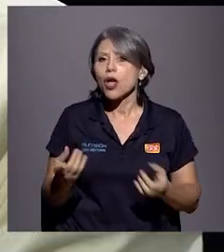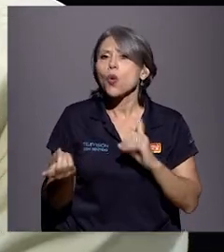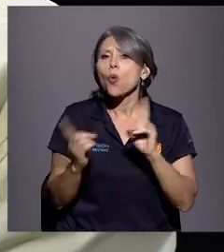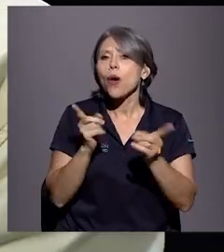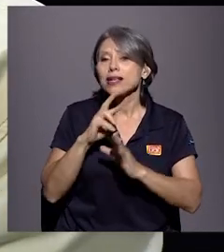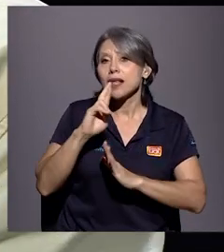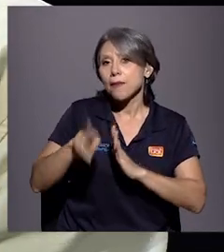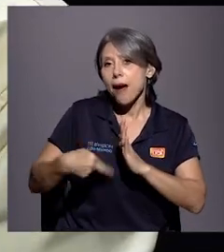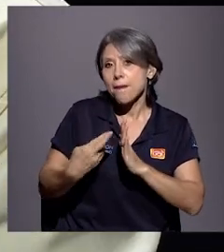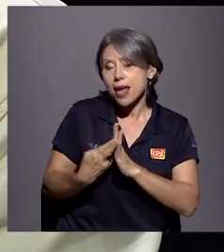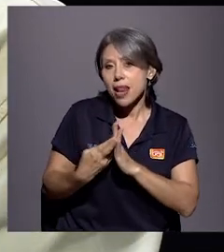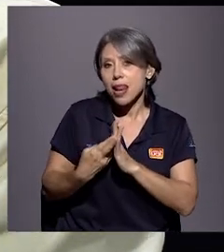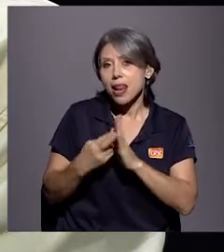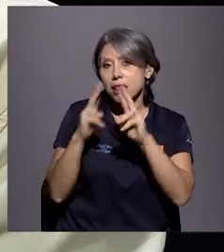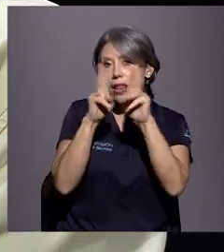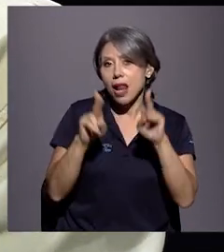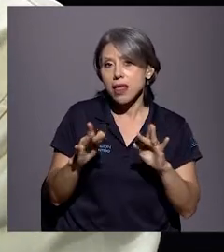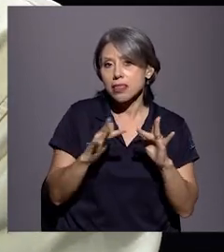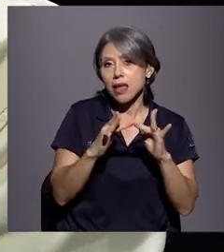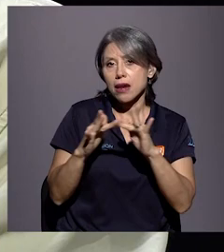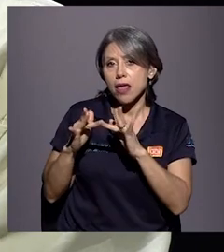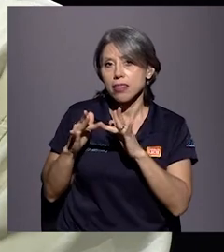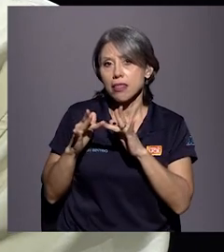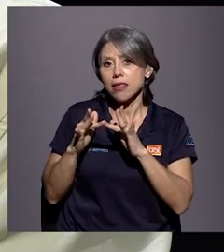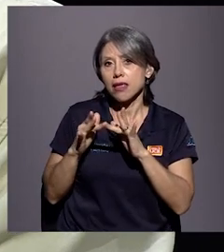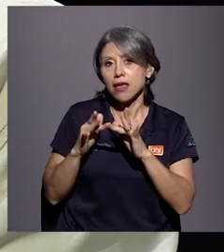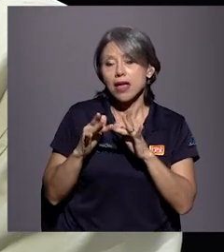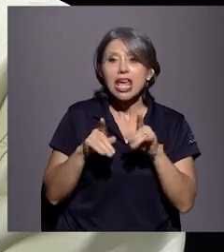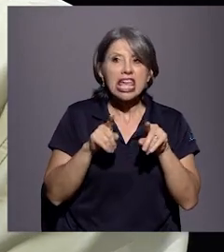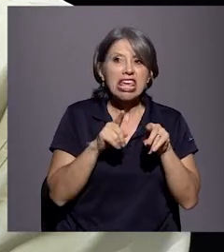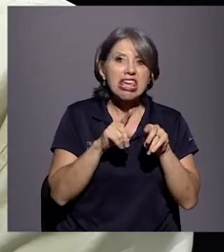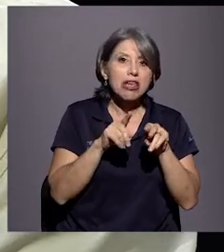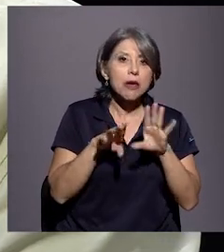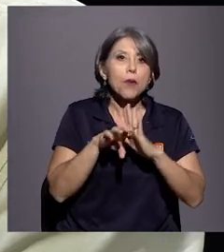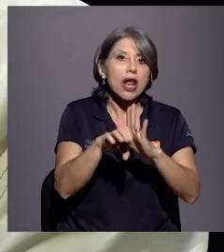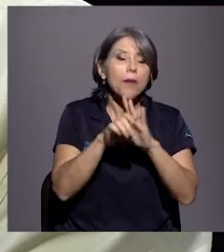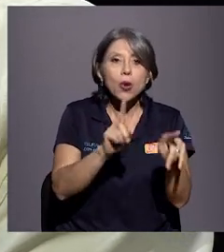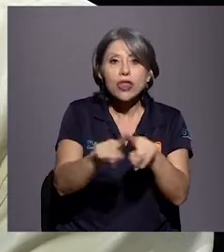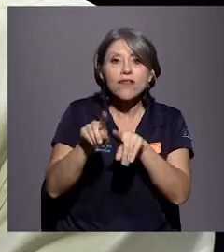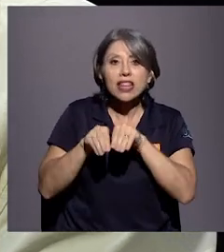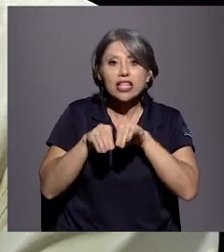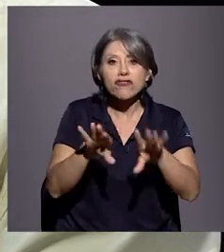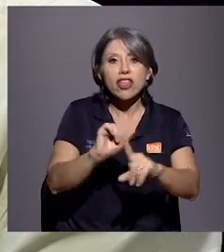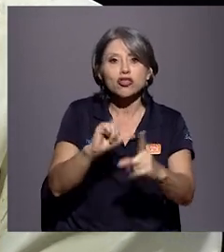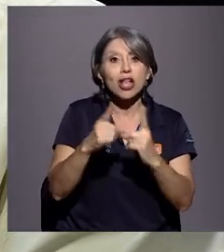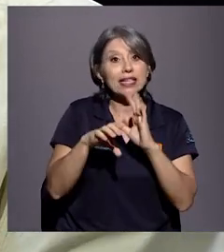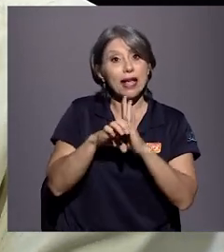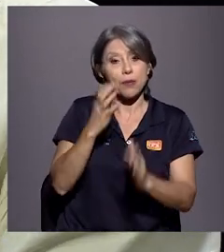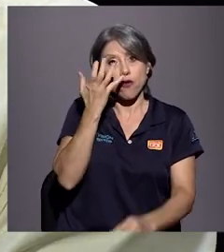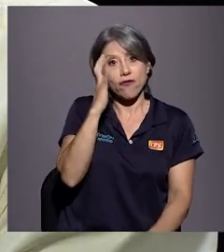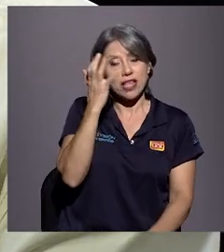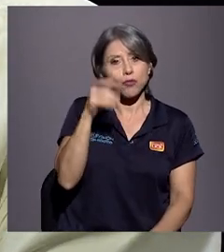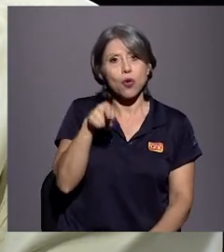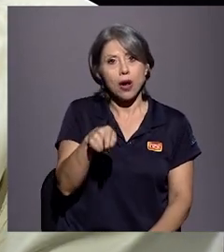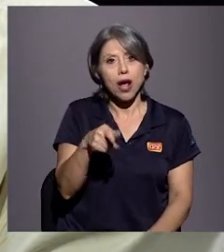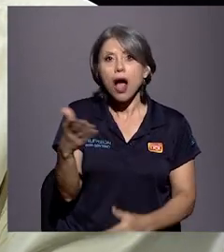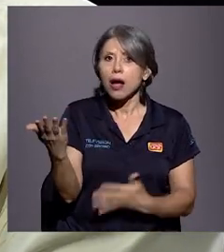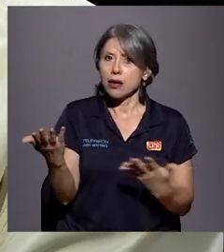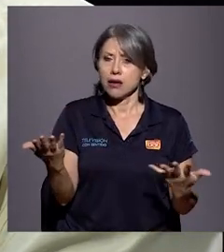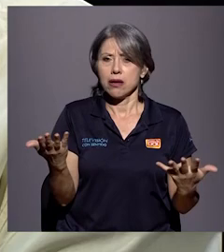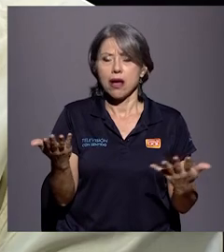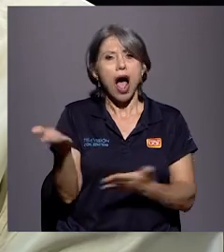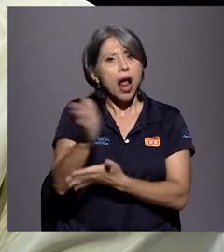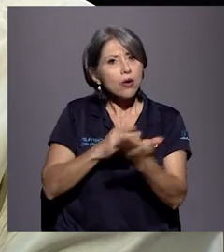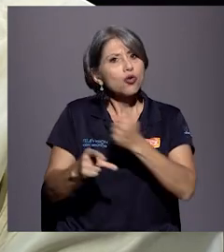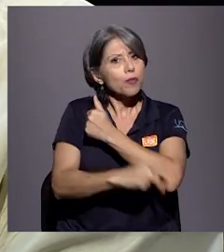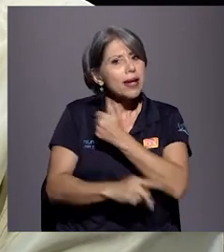el papel de la Internet y de las redes, sobre todo de Facebook en este momento. Algunos países están prohibiendo,